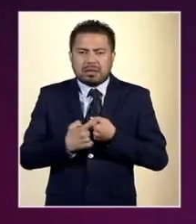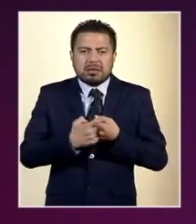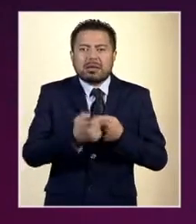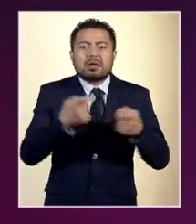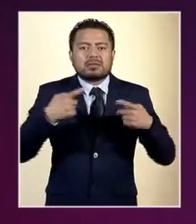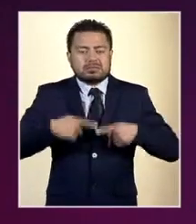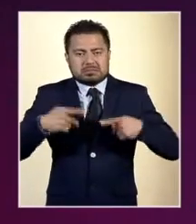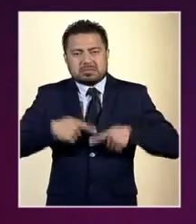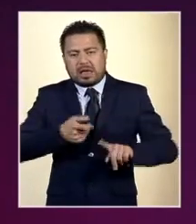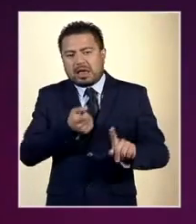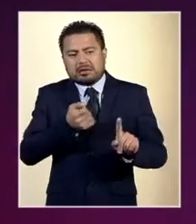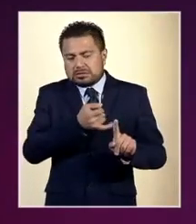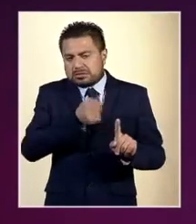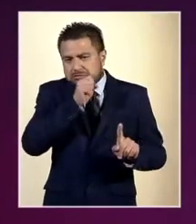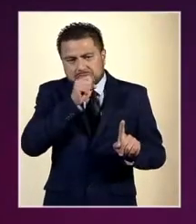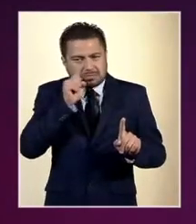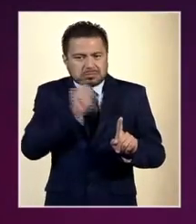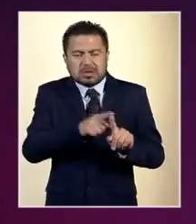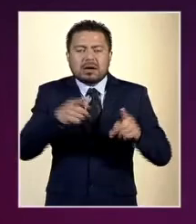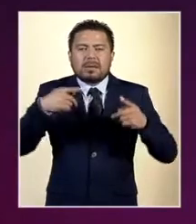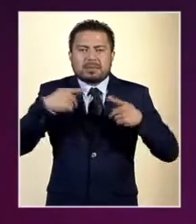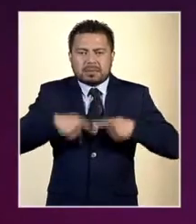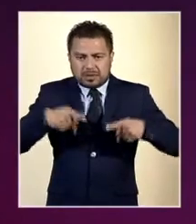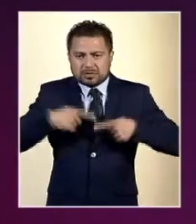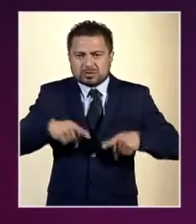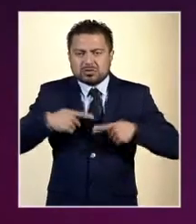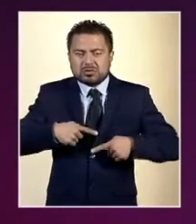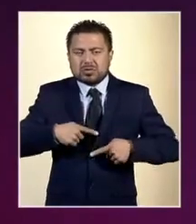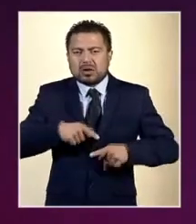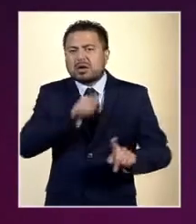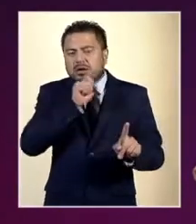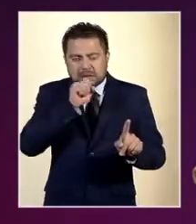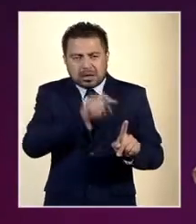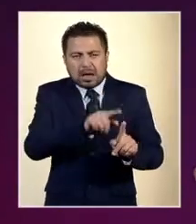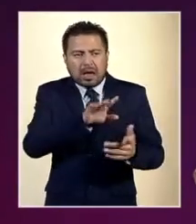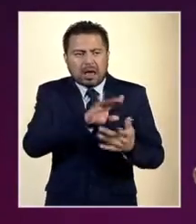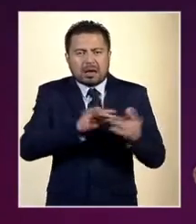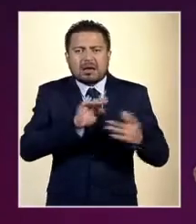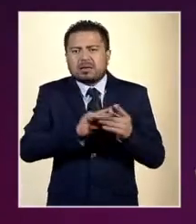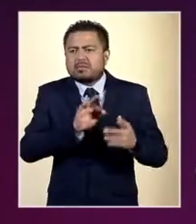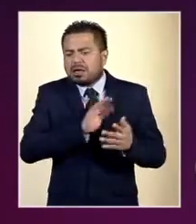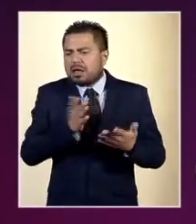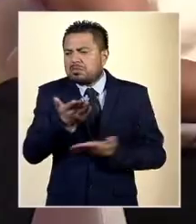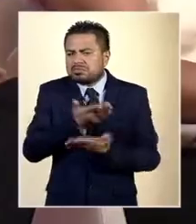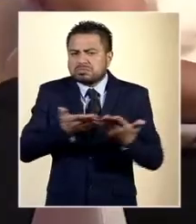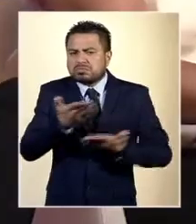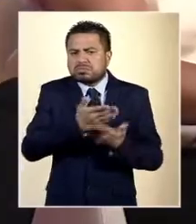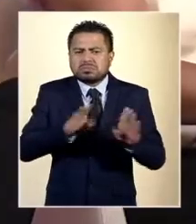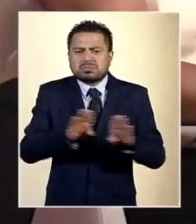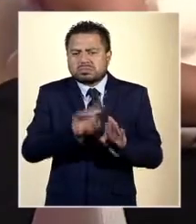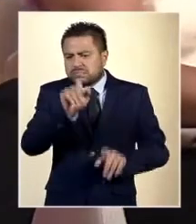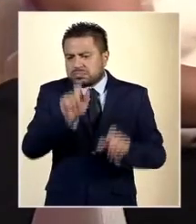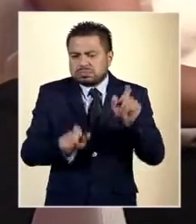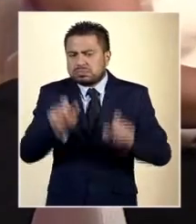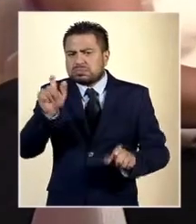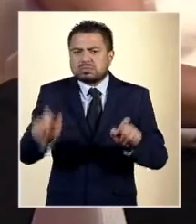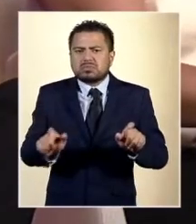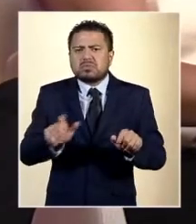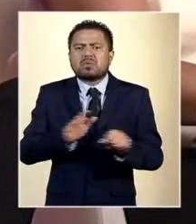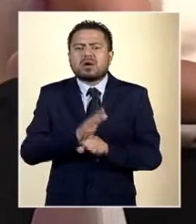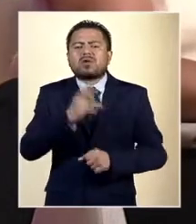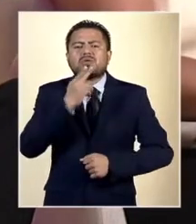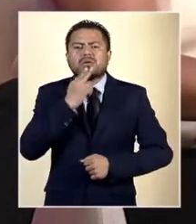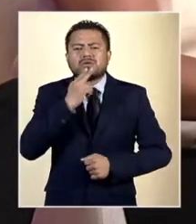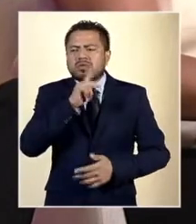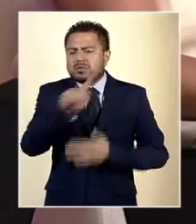Son personas, ¿no? Claro. Son personas y en efecto pueden compartir como característica el usar